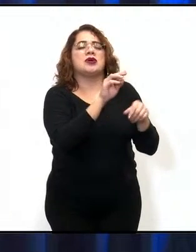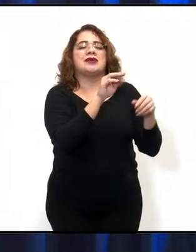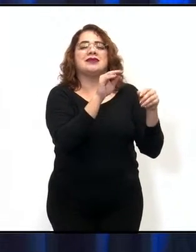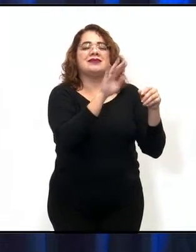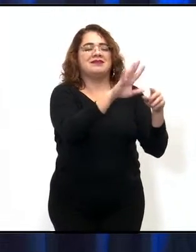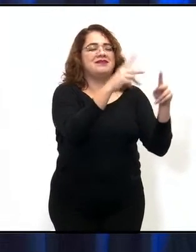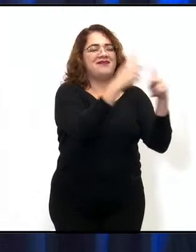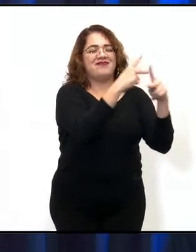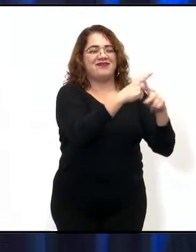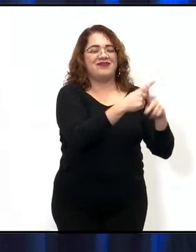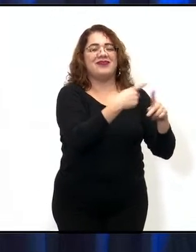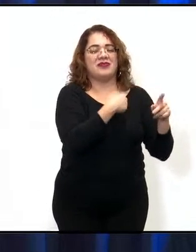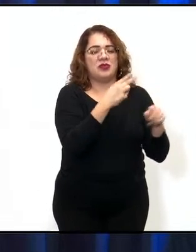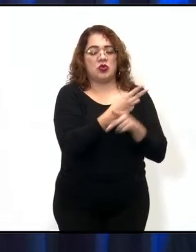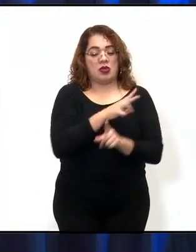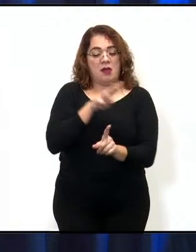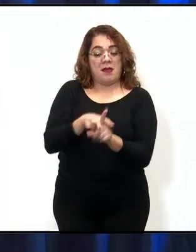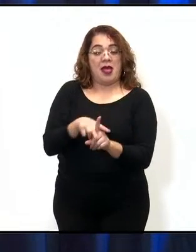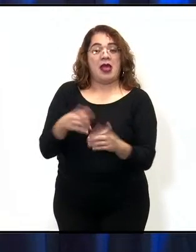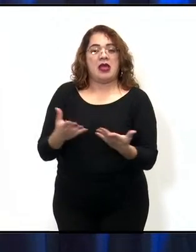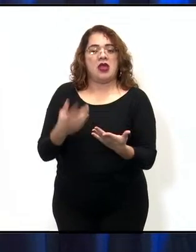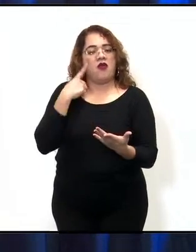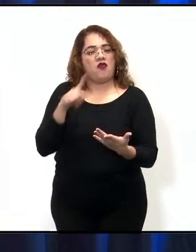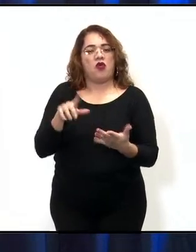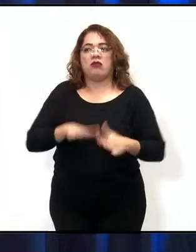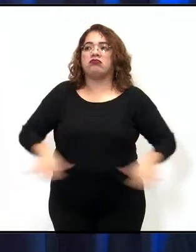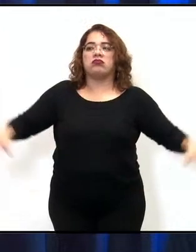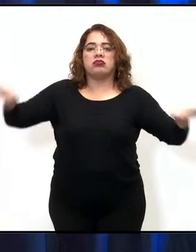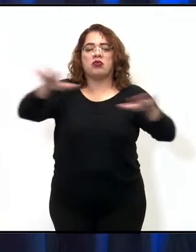de Long Beach tienen una capacidad de